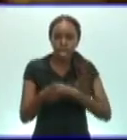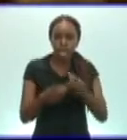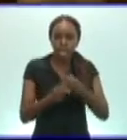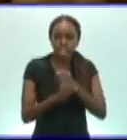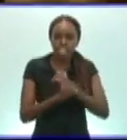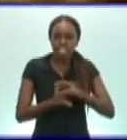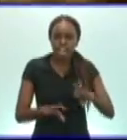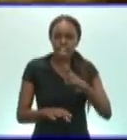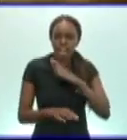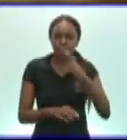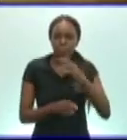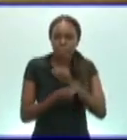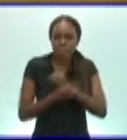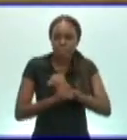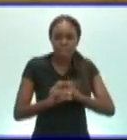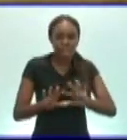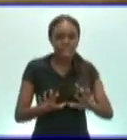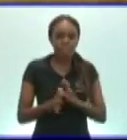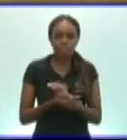precisa.